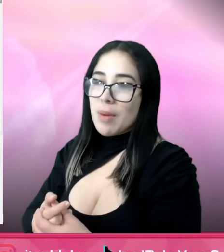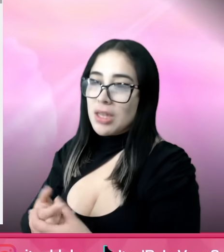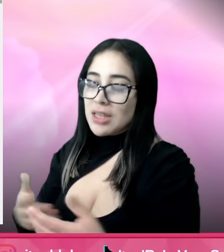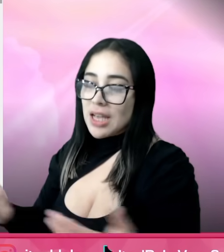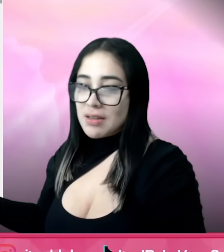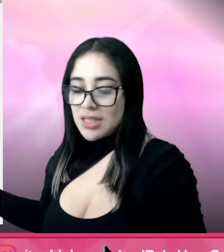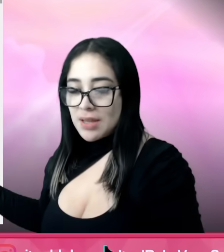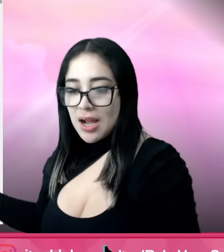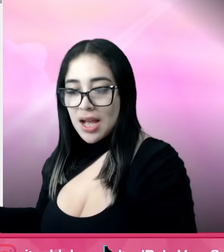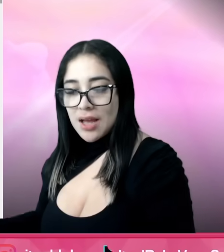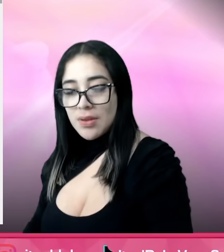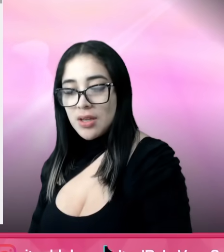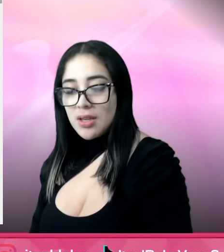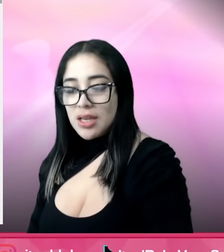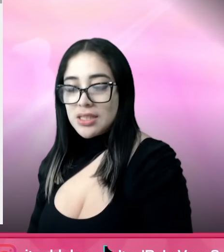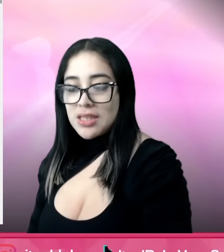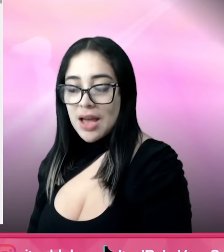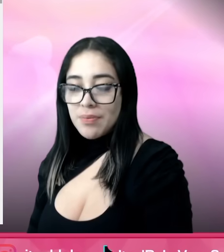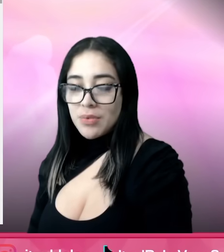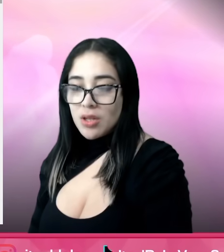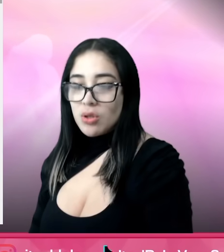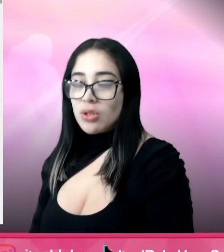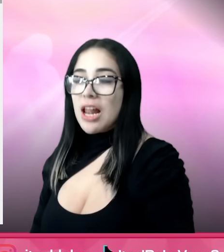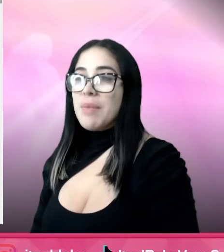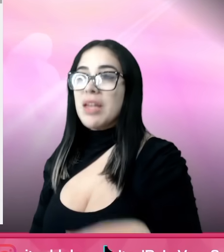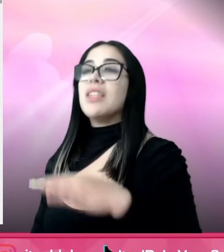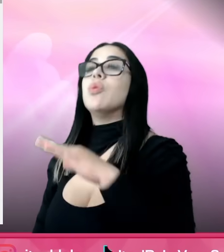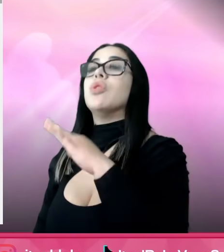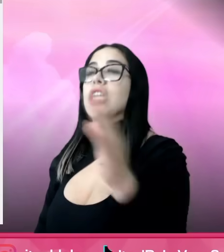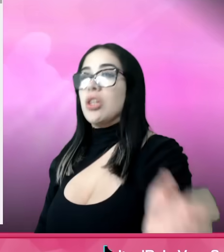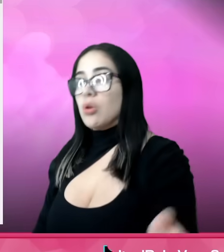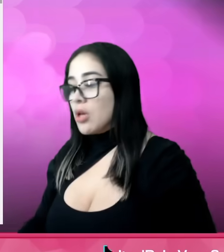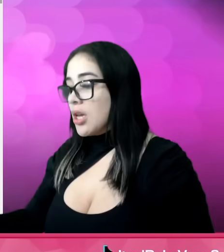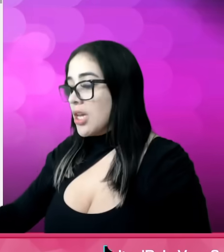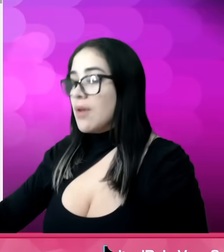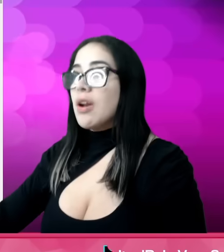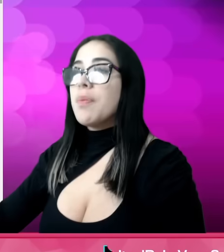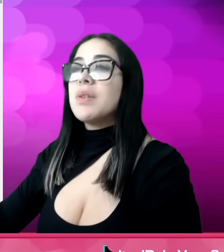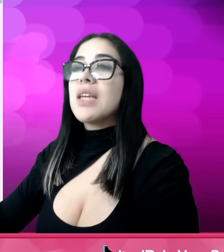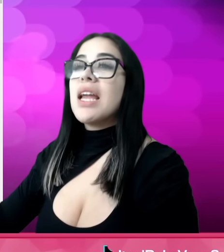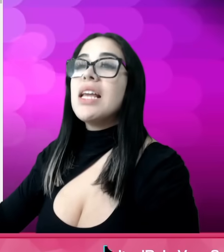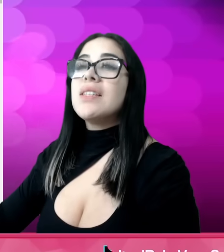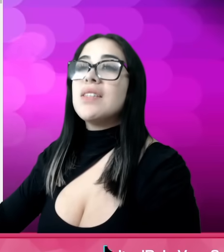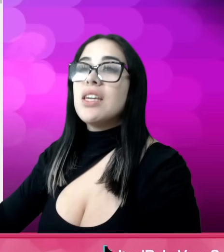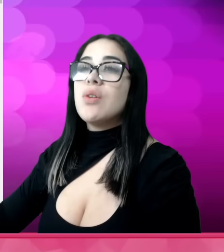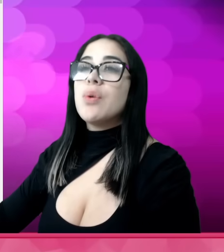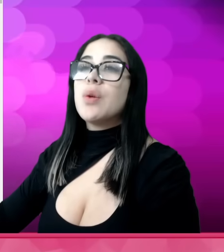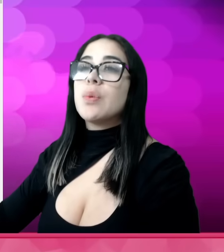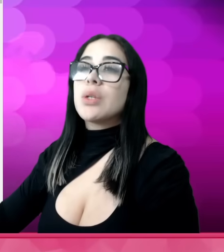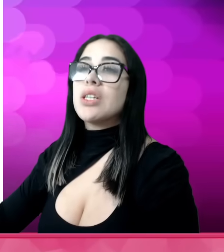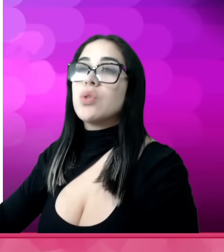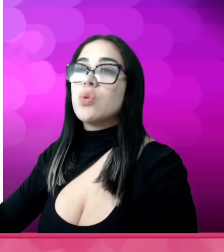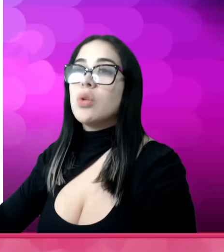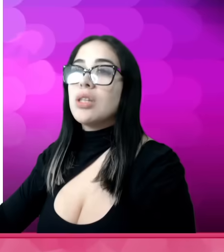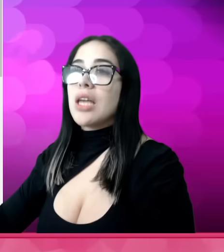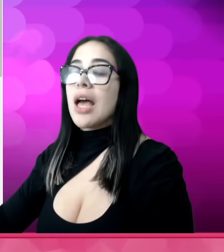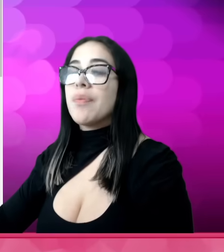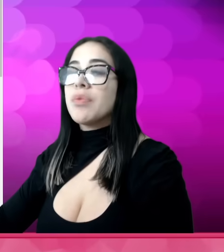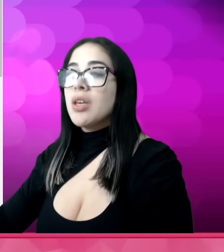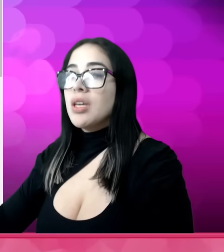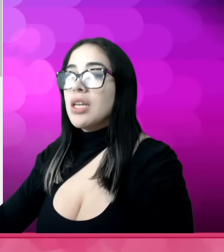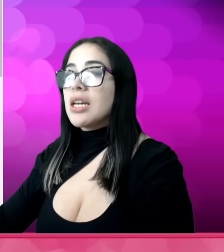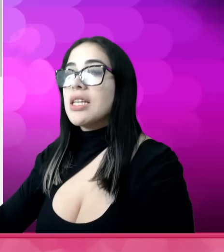acá no obviamente Cabeza de Vaca está totalmente hundido Y bueno pues qué les digo bueno Pues